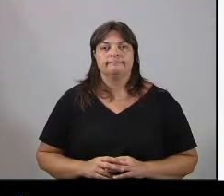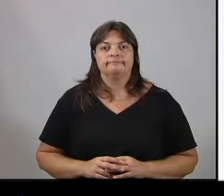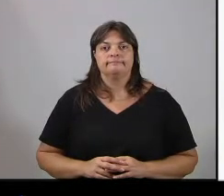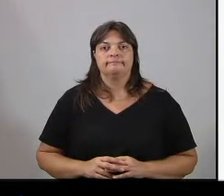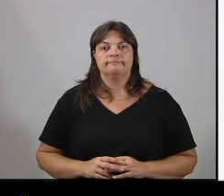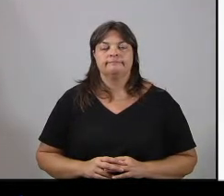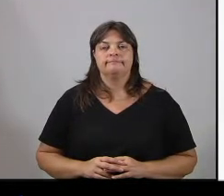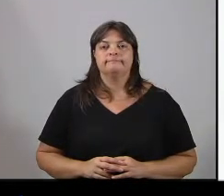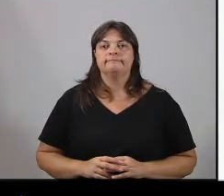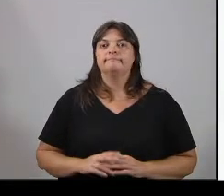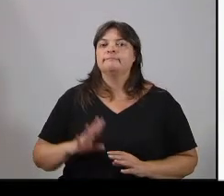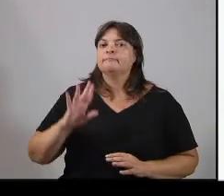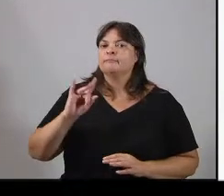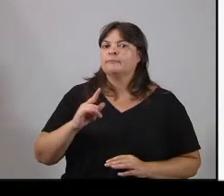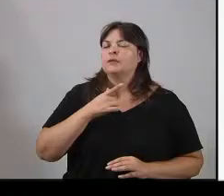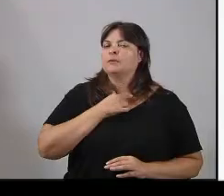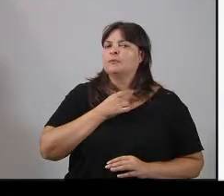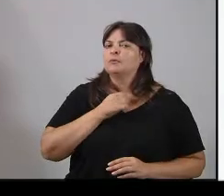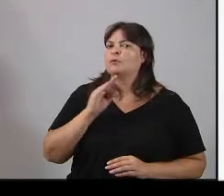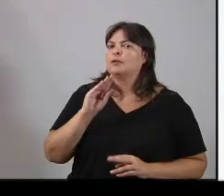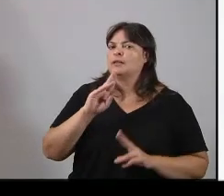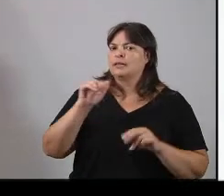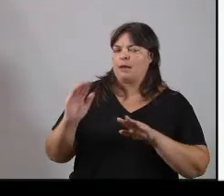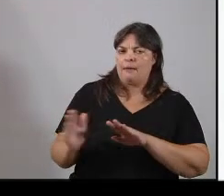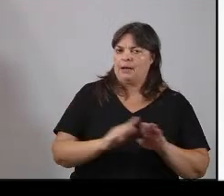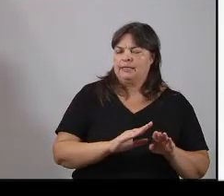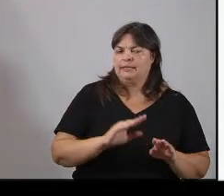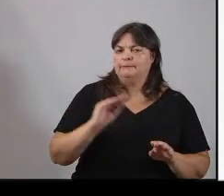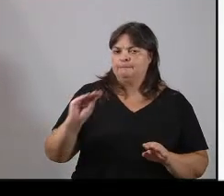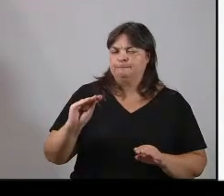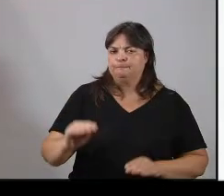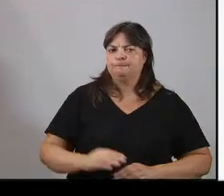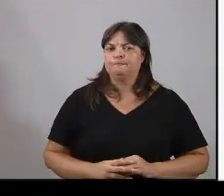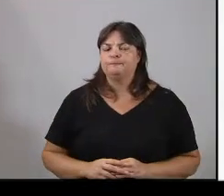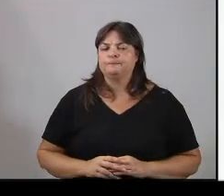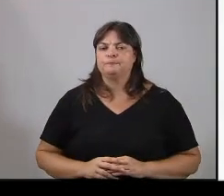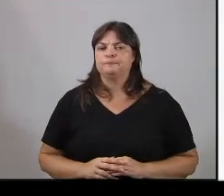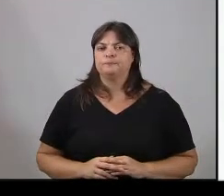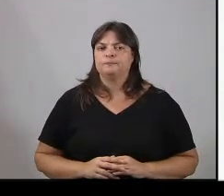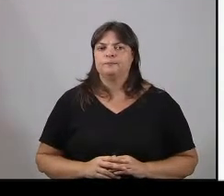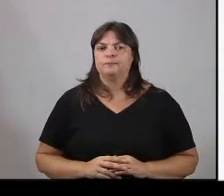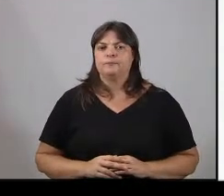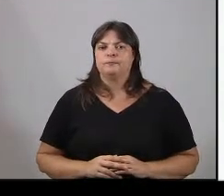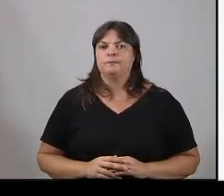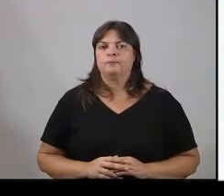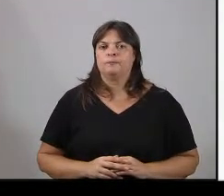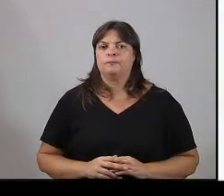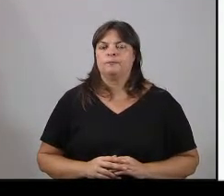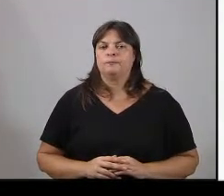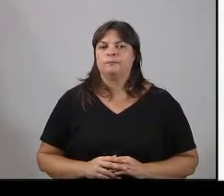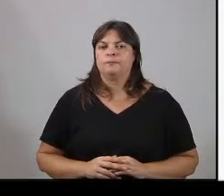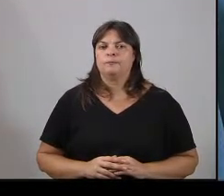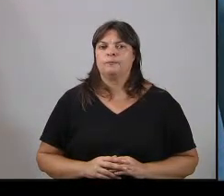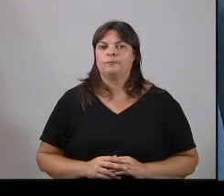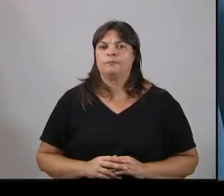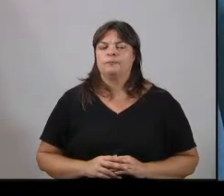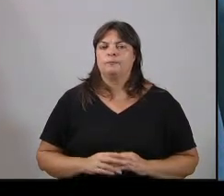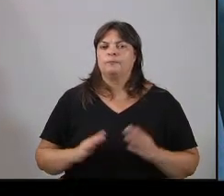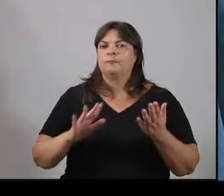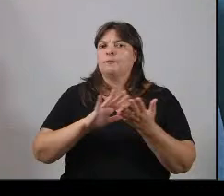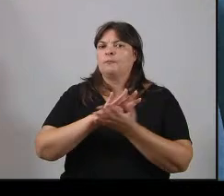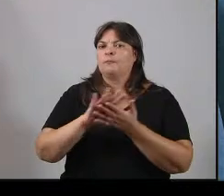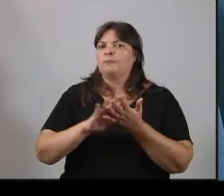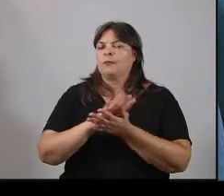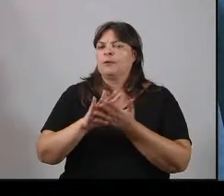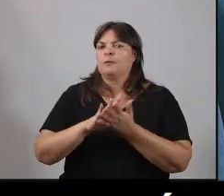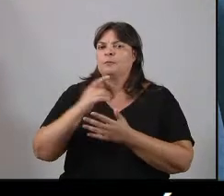Sí, a mí me gustaría preguntarle sobre otro tema. Sí. Y es, ¿qué opina de las palabras de la presidenta de la